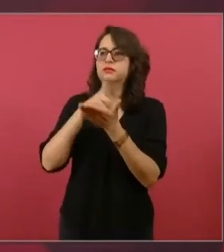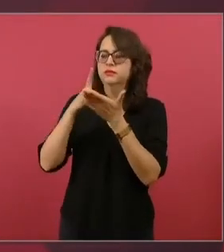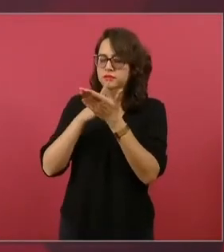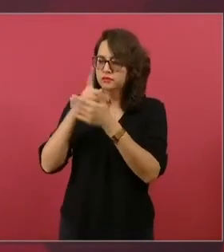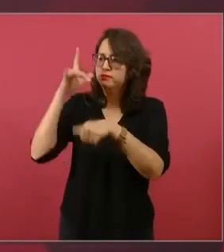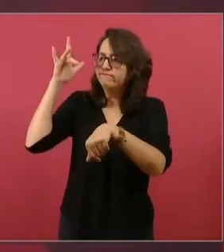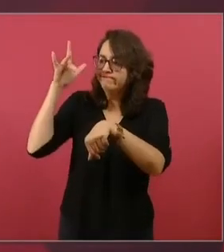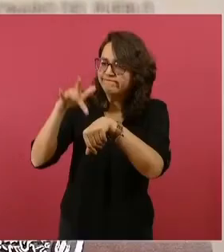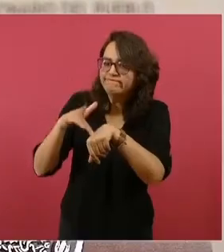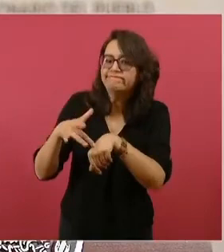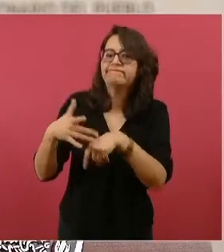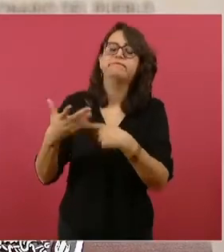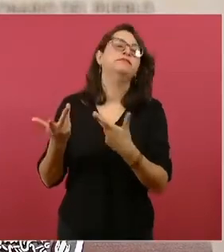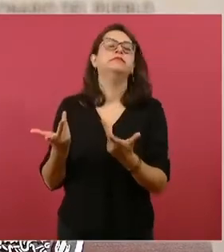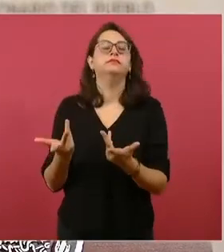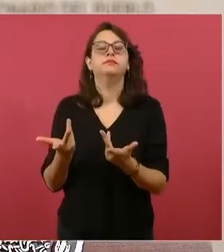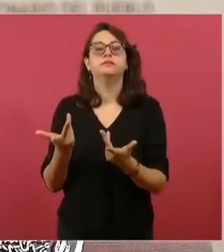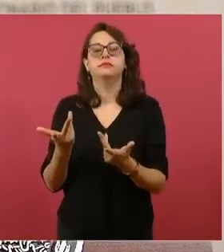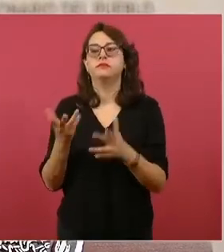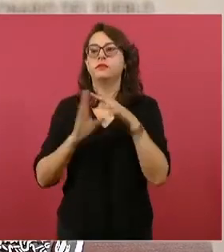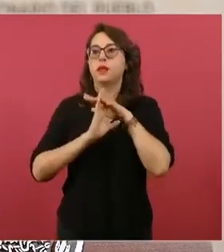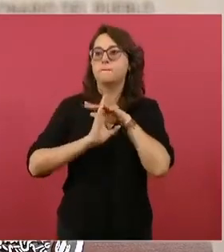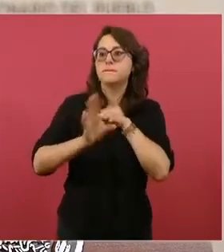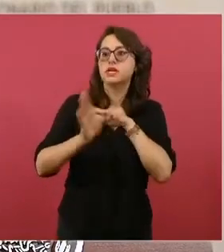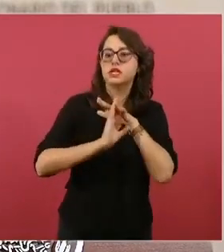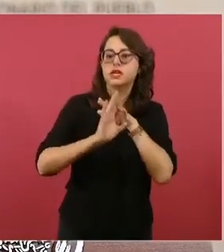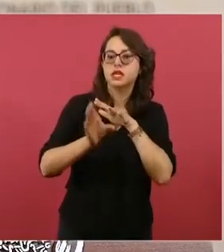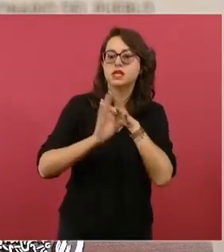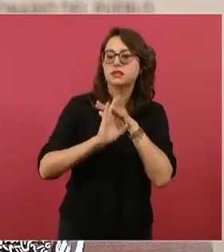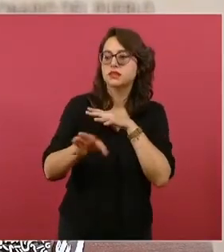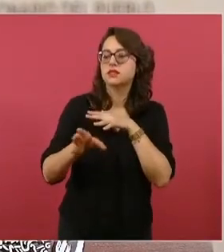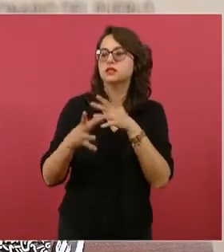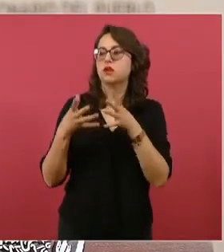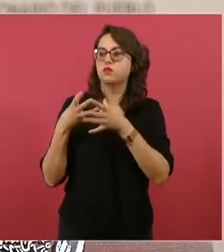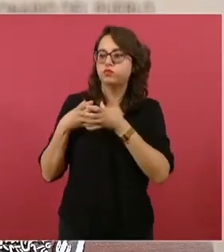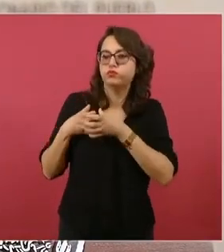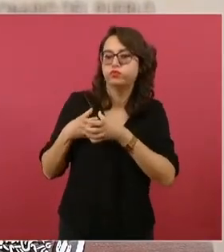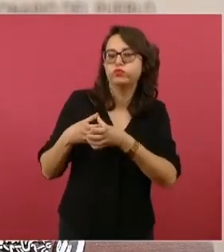ha habido más migración,